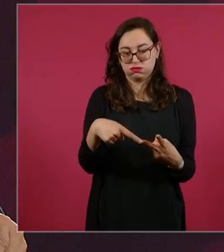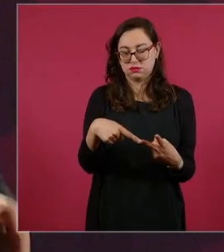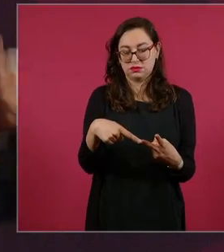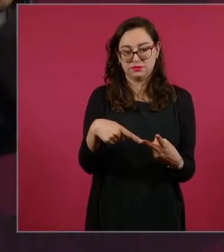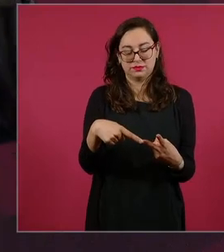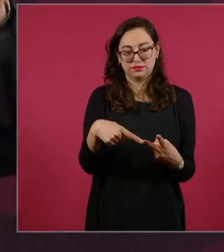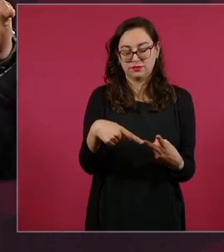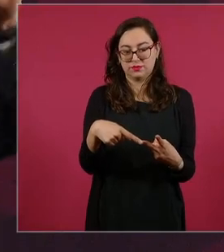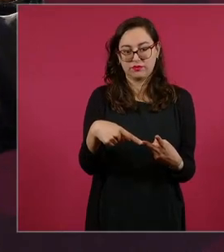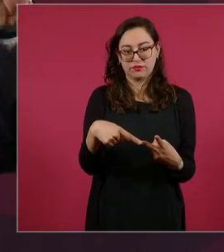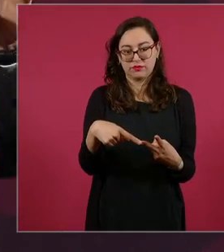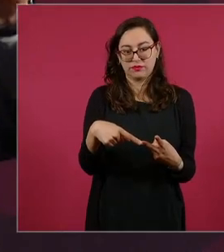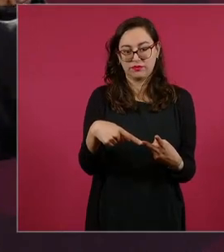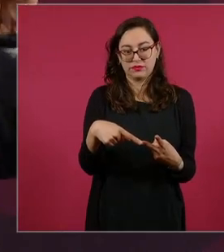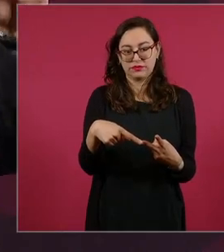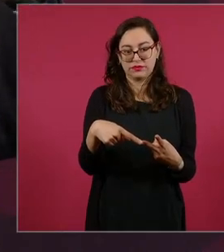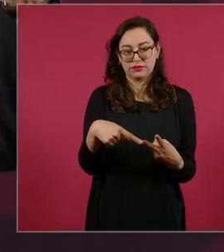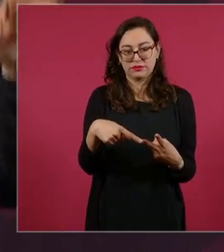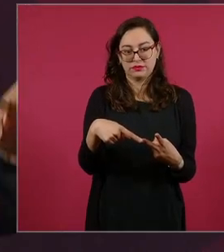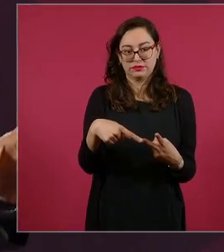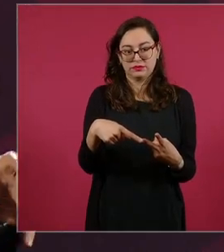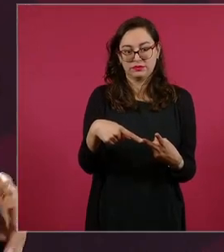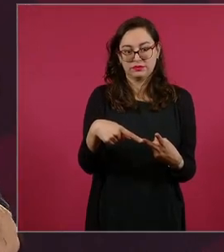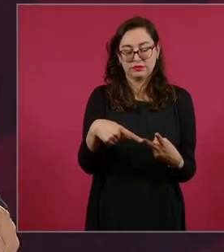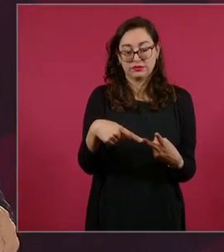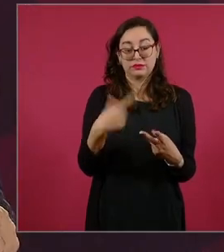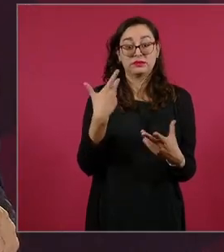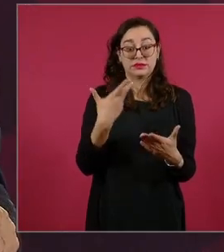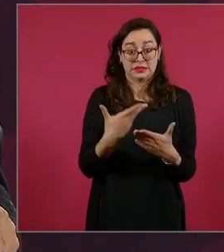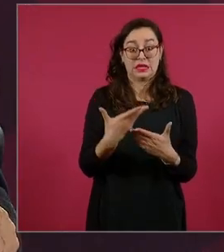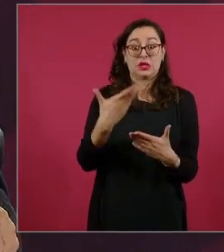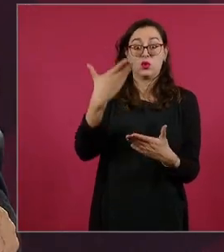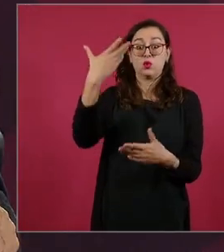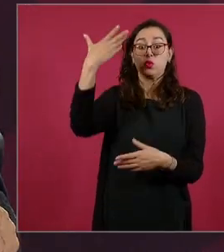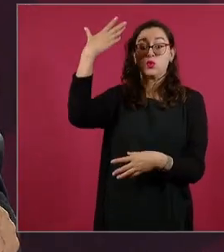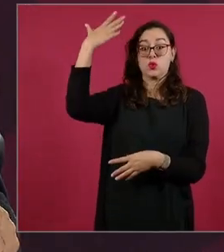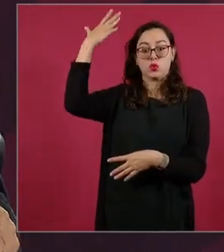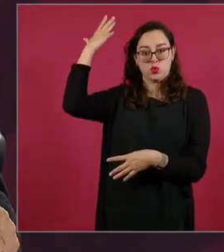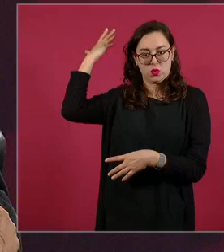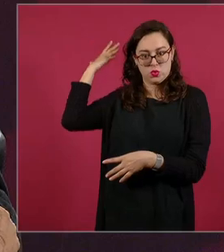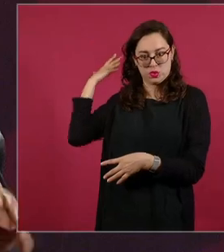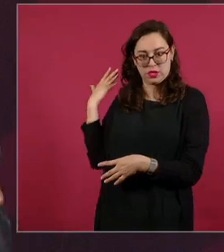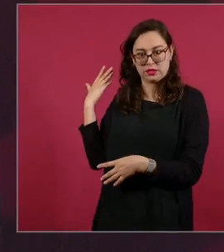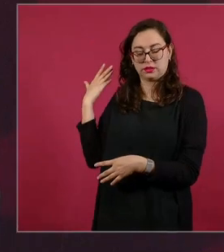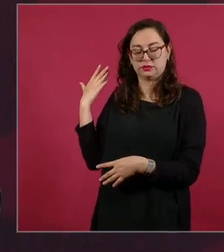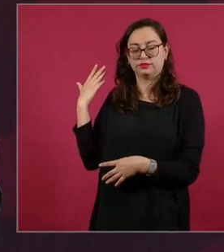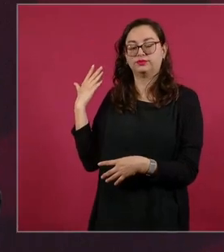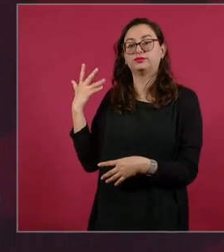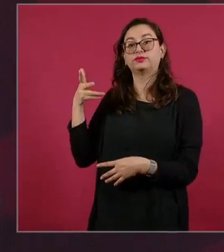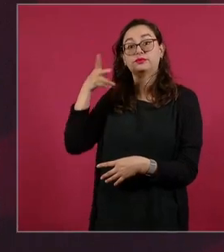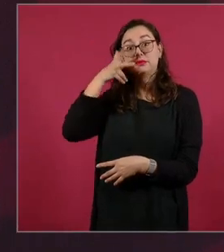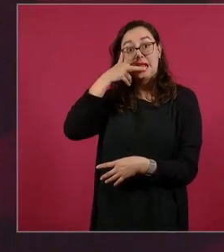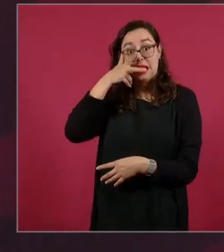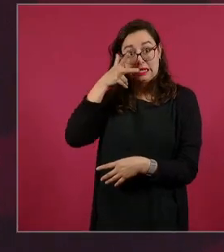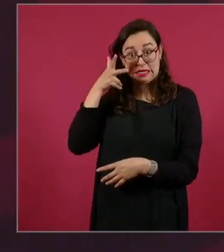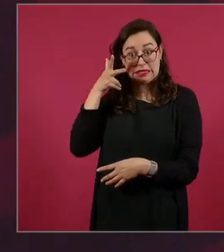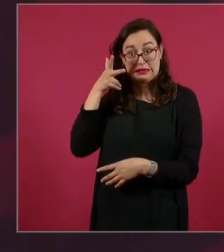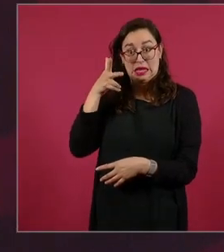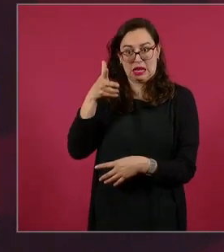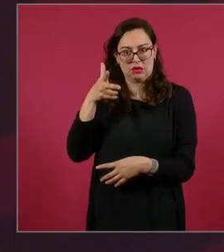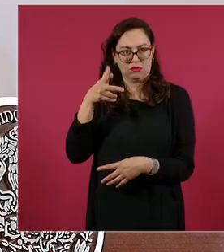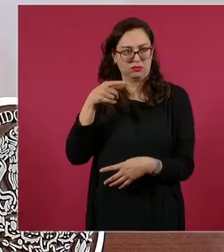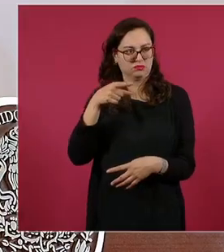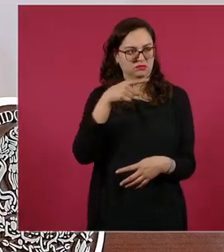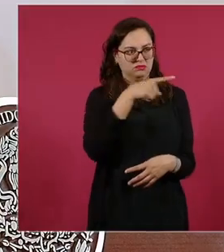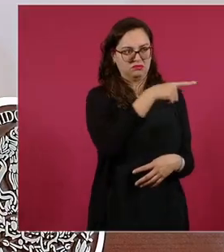Como le dijo Hidalgo a quienes lo estaban juzgando